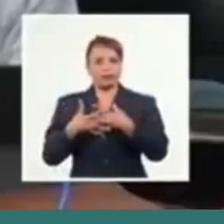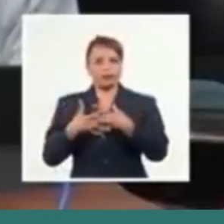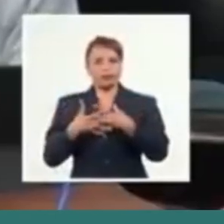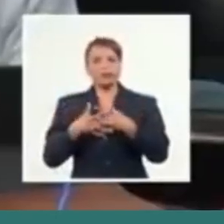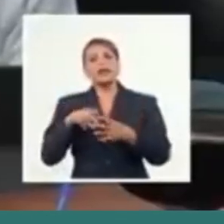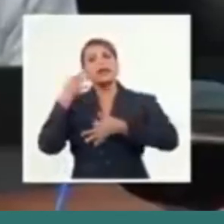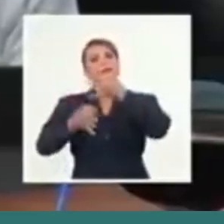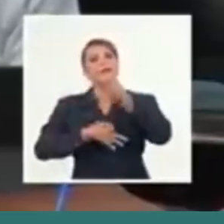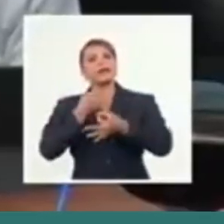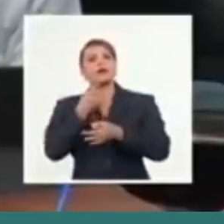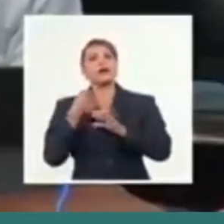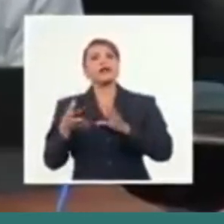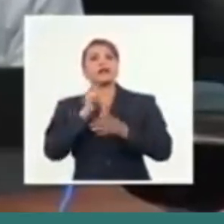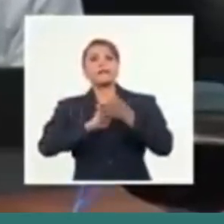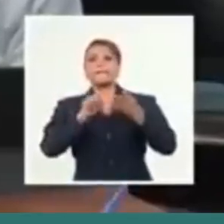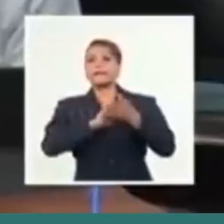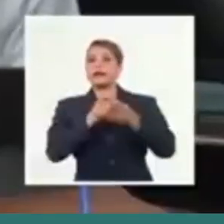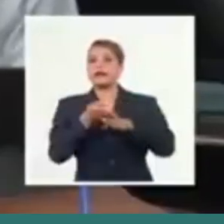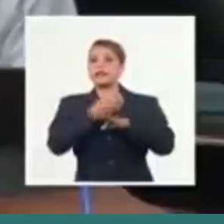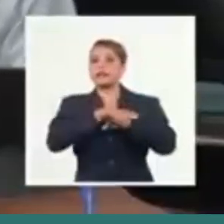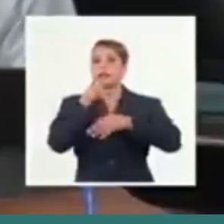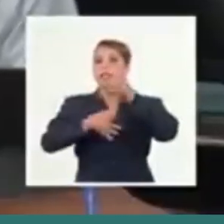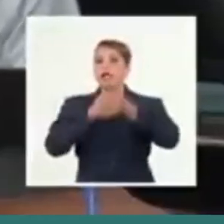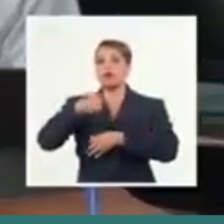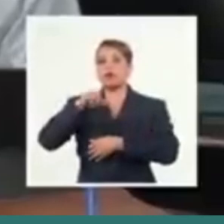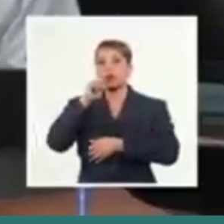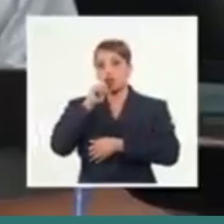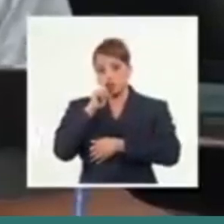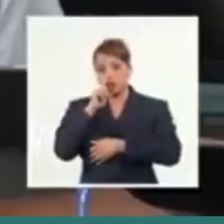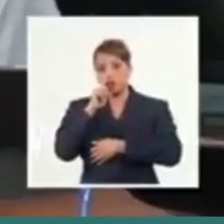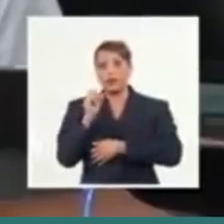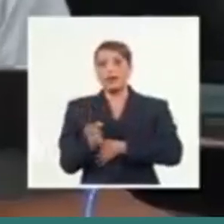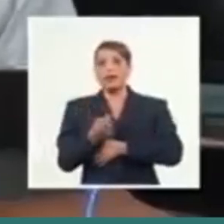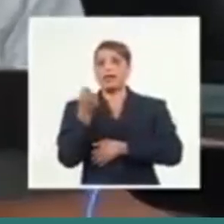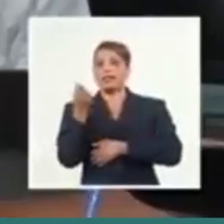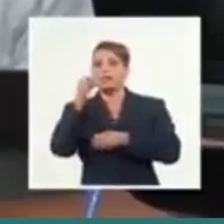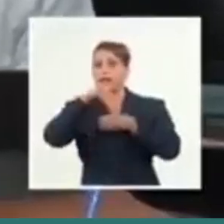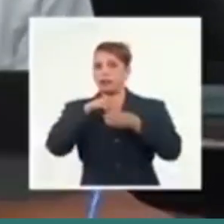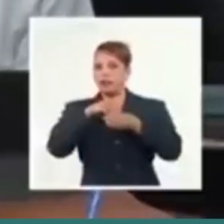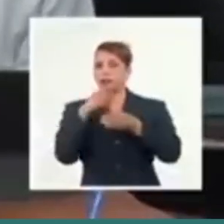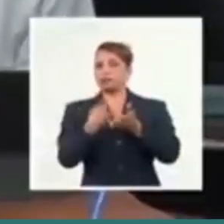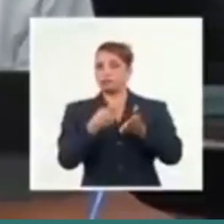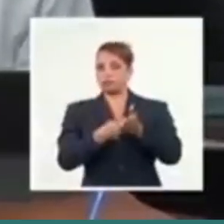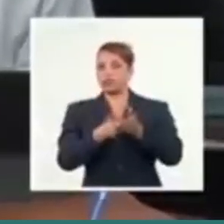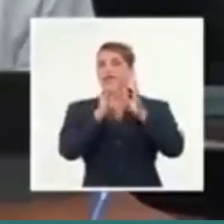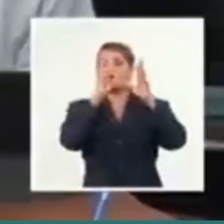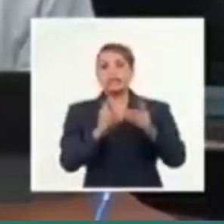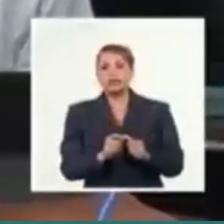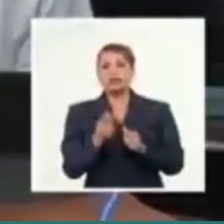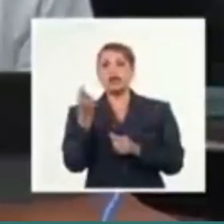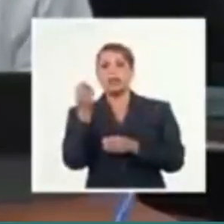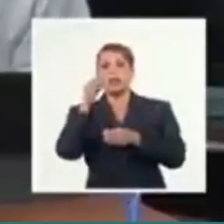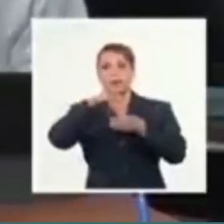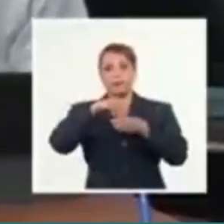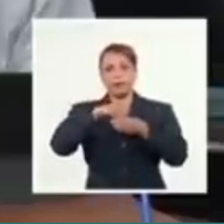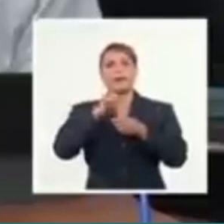Habíamos explicado que para la estrategia anterior, la que explicamos en junio, se había dado un primer monto de financiamiento. Los resultados de ese